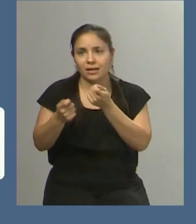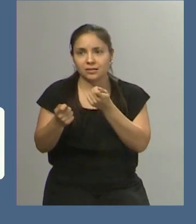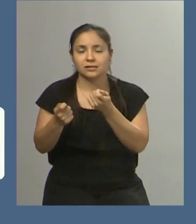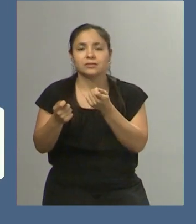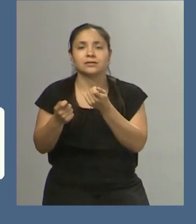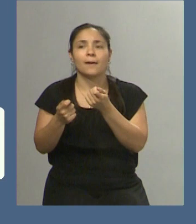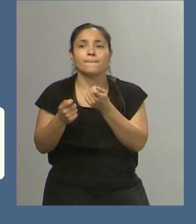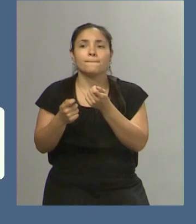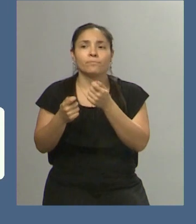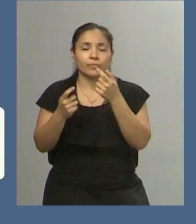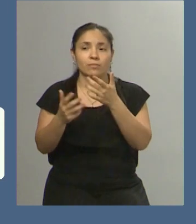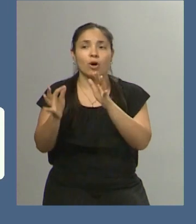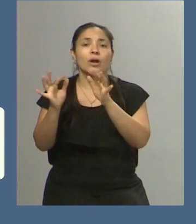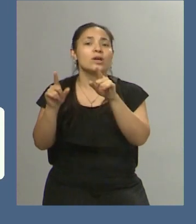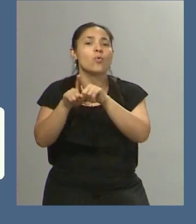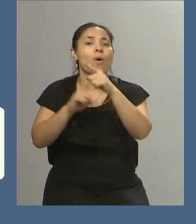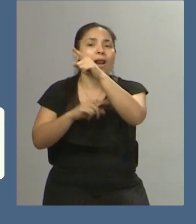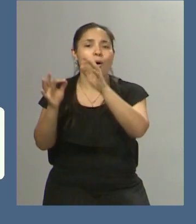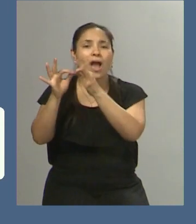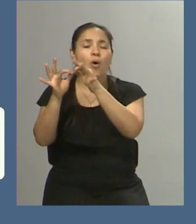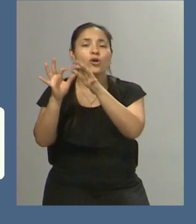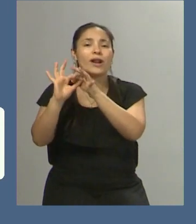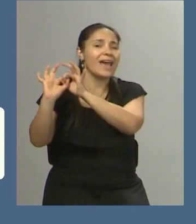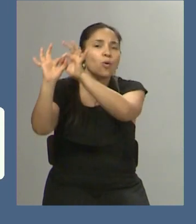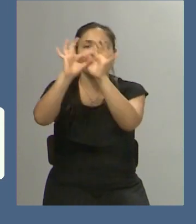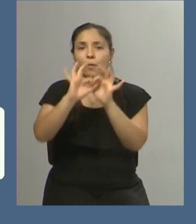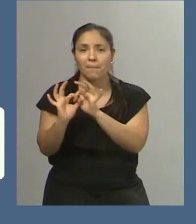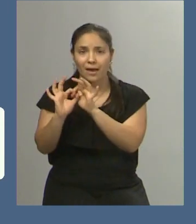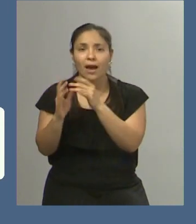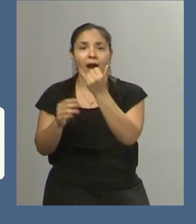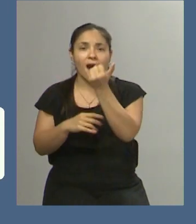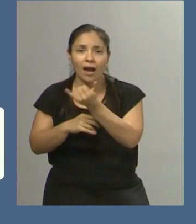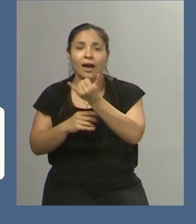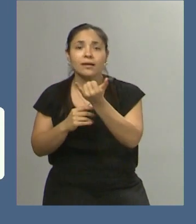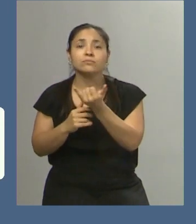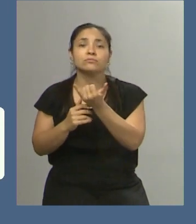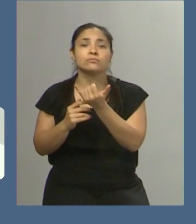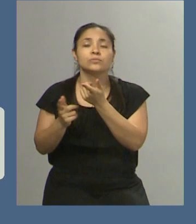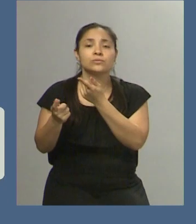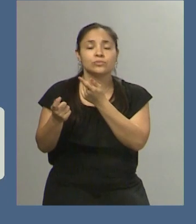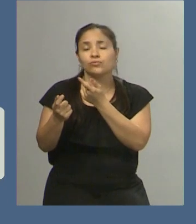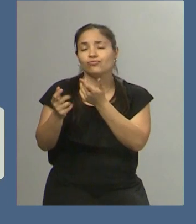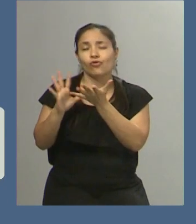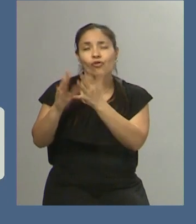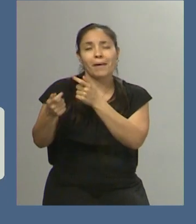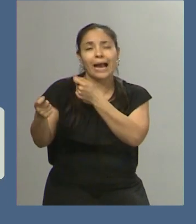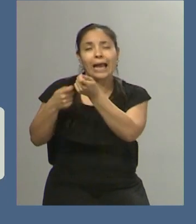¿no?, que tiene la Unión Europea, de manera tal de generar incentivos en ese sentido.